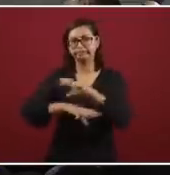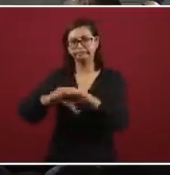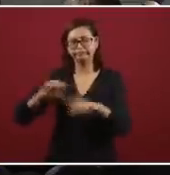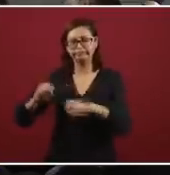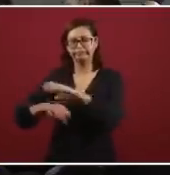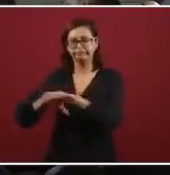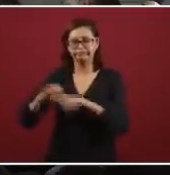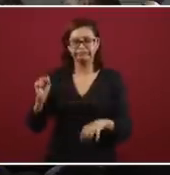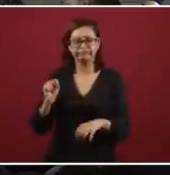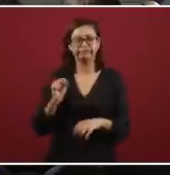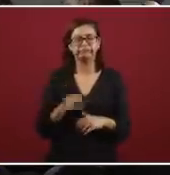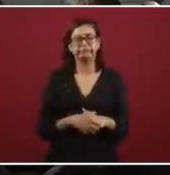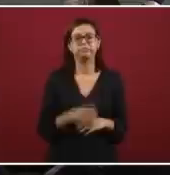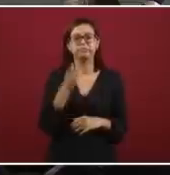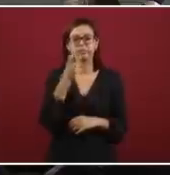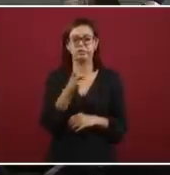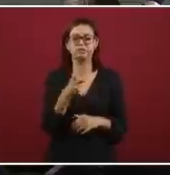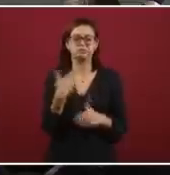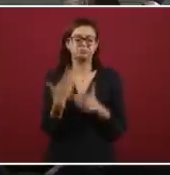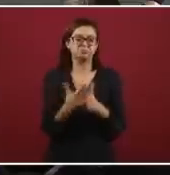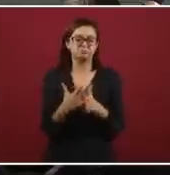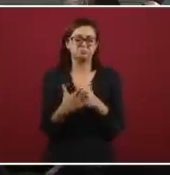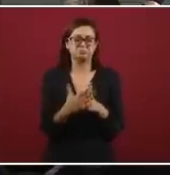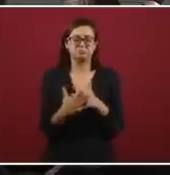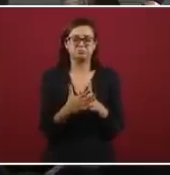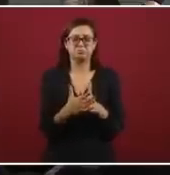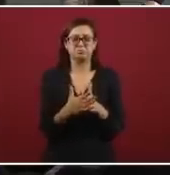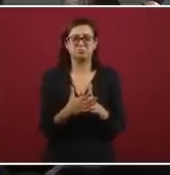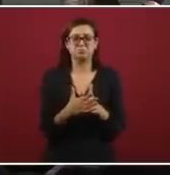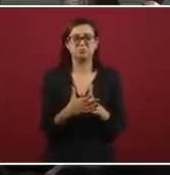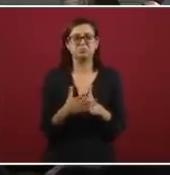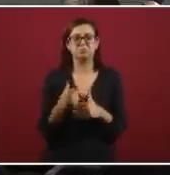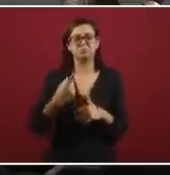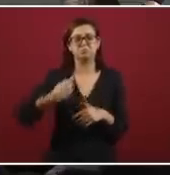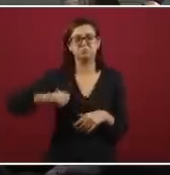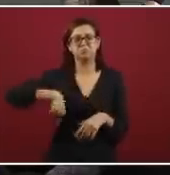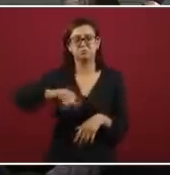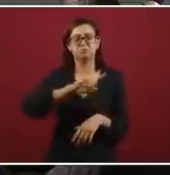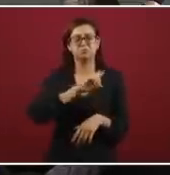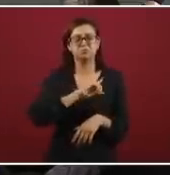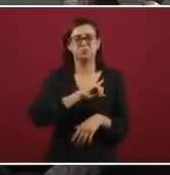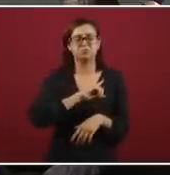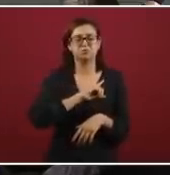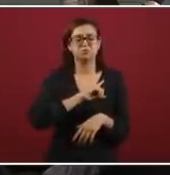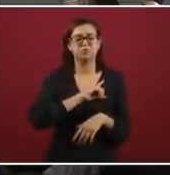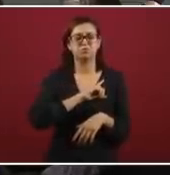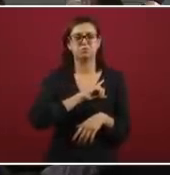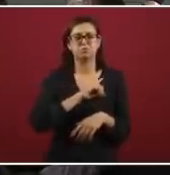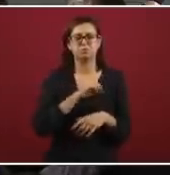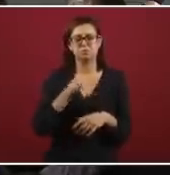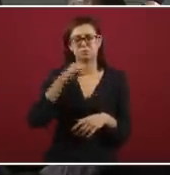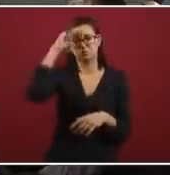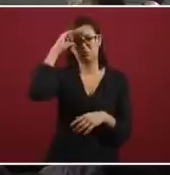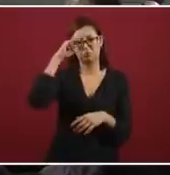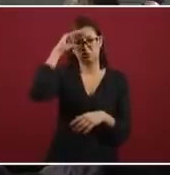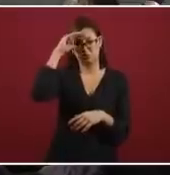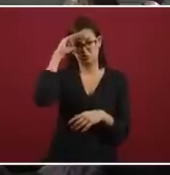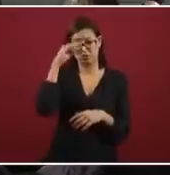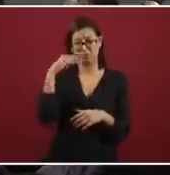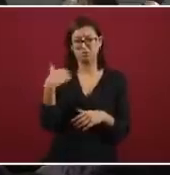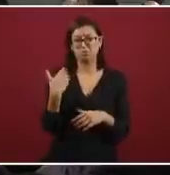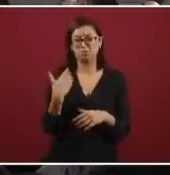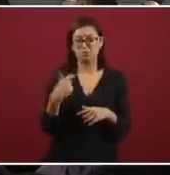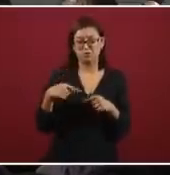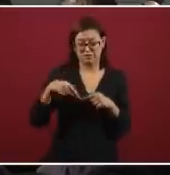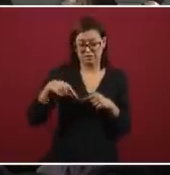tenemos pronosticado, pero tenemos previsto que van a entrar de